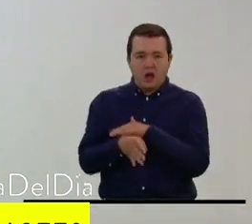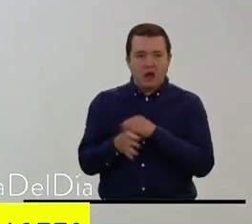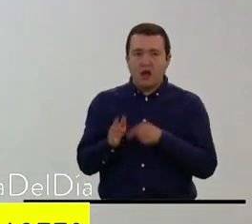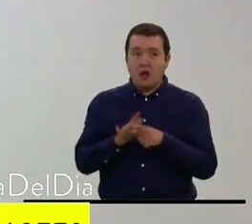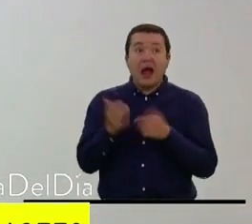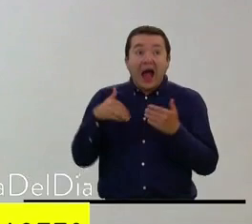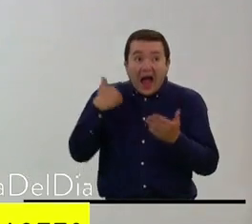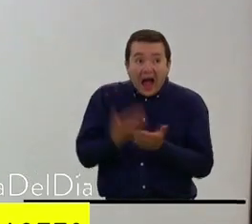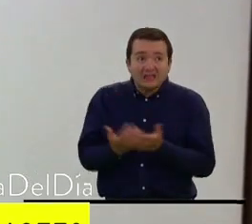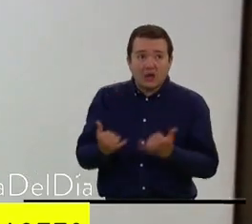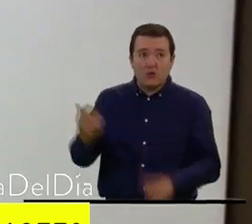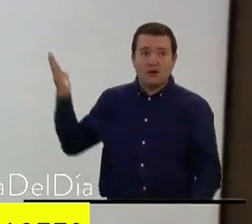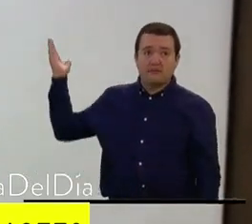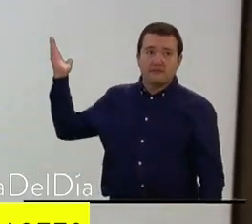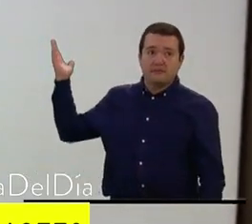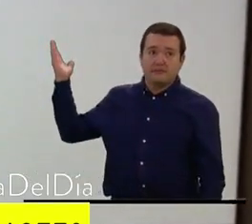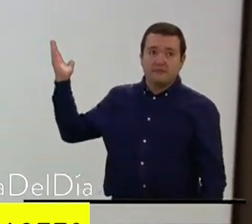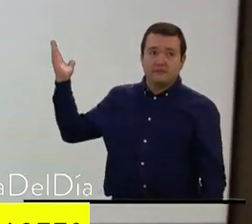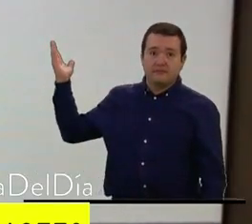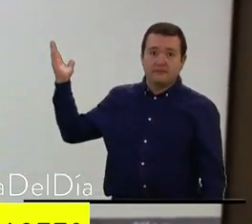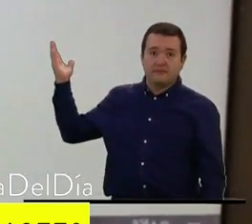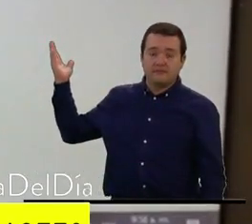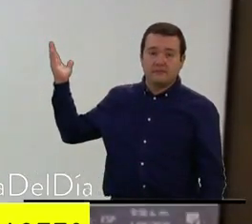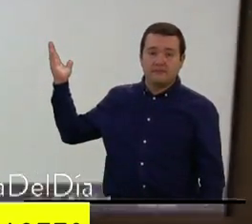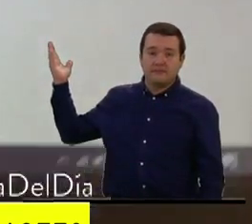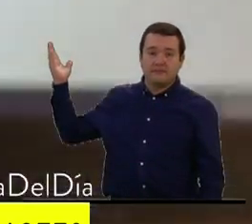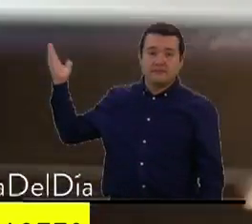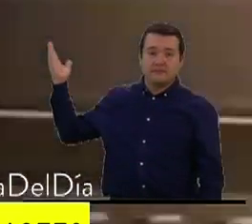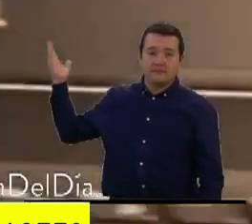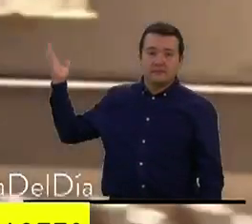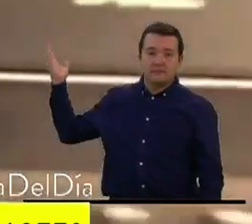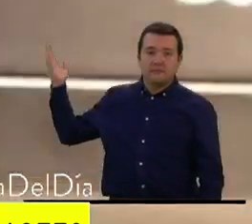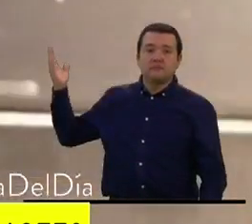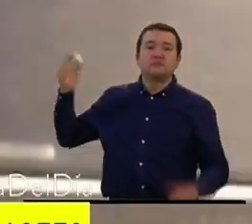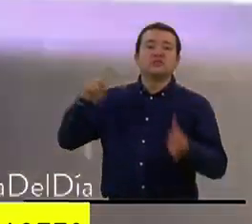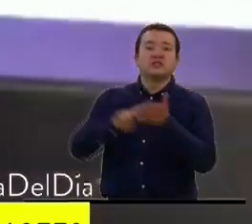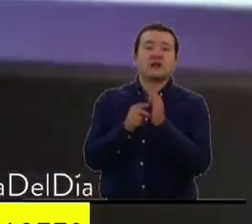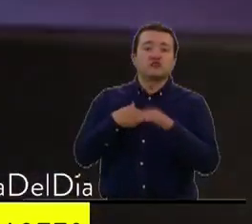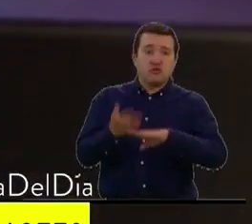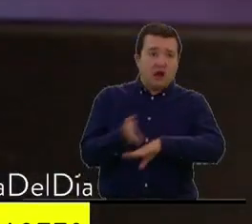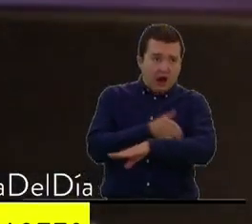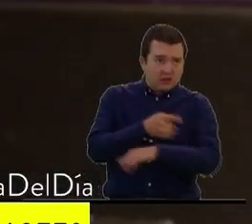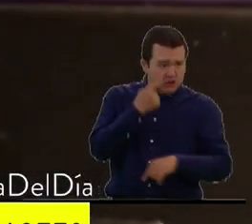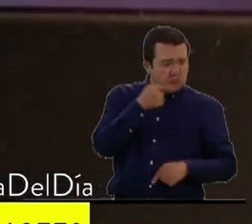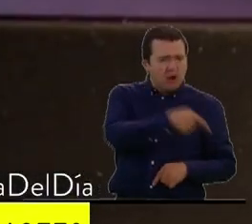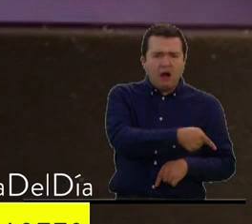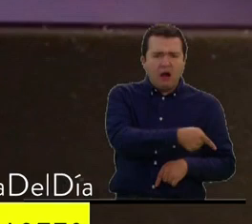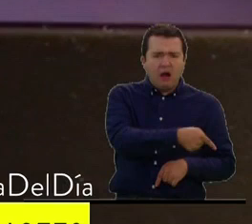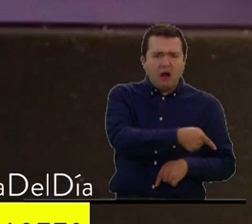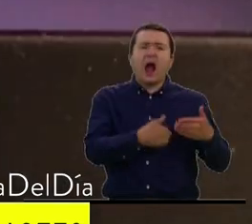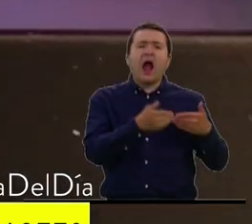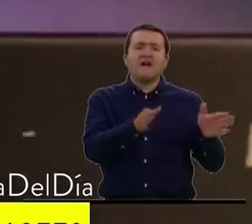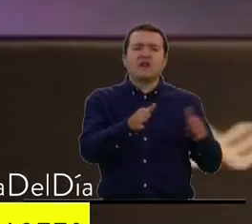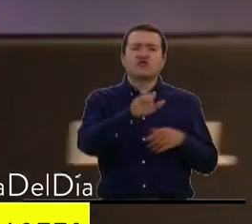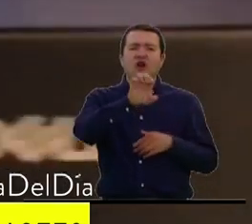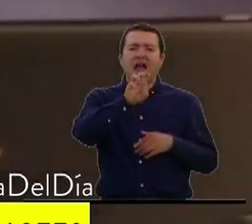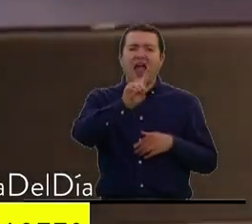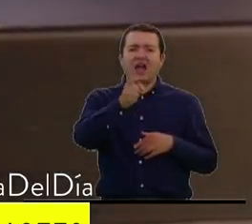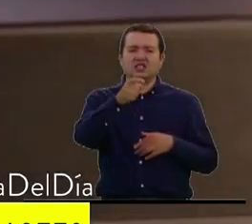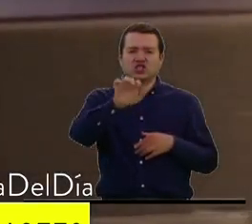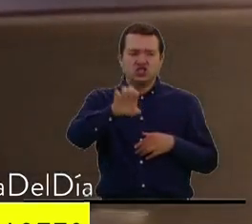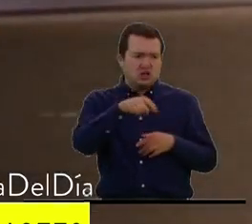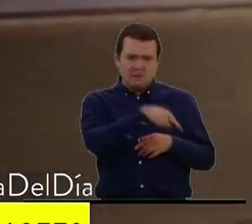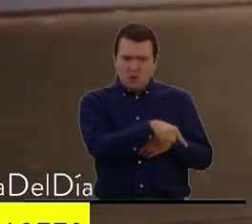me sale esta opción donde supuestamente tengo abierto microsoft page y como se pueden dar cuenta en ninguna aparece esta ventana